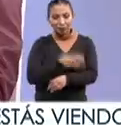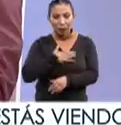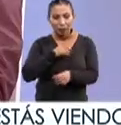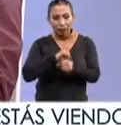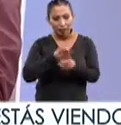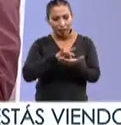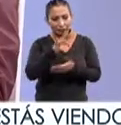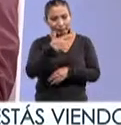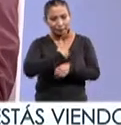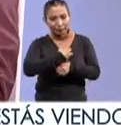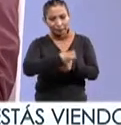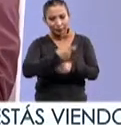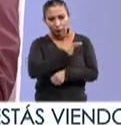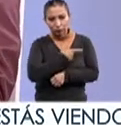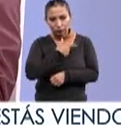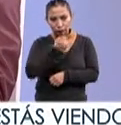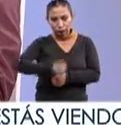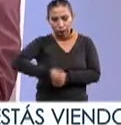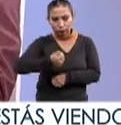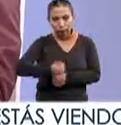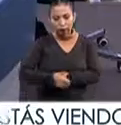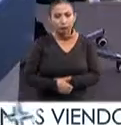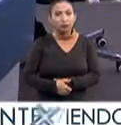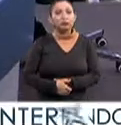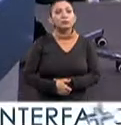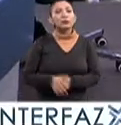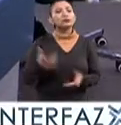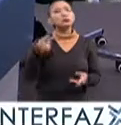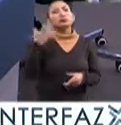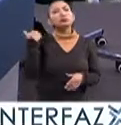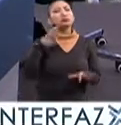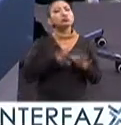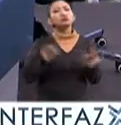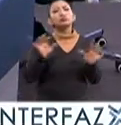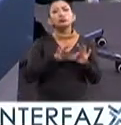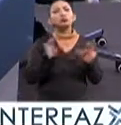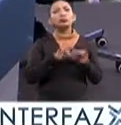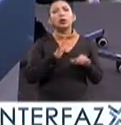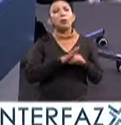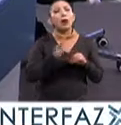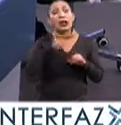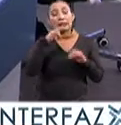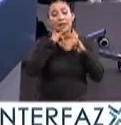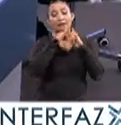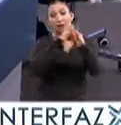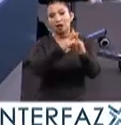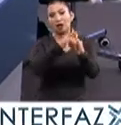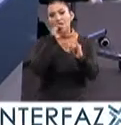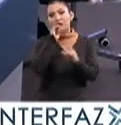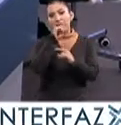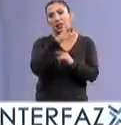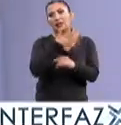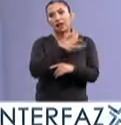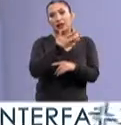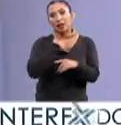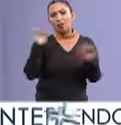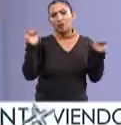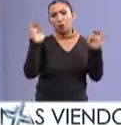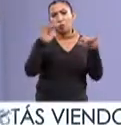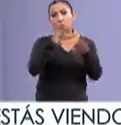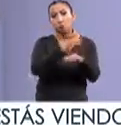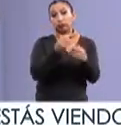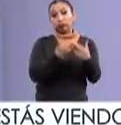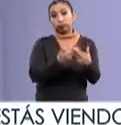buenos días, gracias por la invitación. Un gusto saludarte de nuevo, gracias. Gracias, Omar. Nos comentabas algo muy interesante, que es que esta feria, bueno, además de tener una